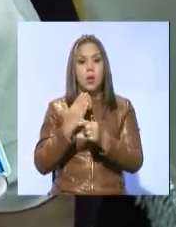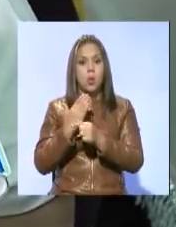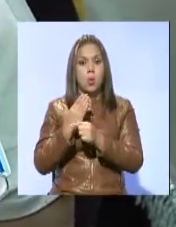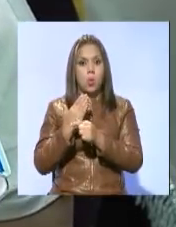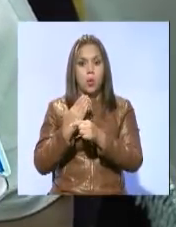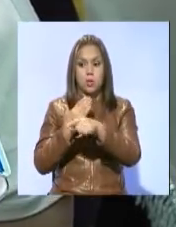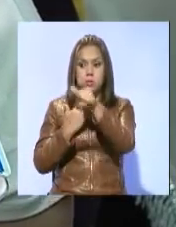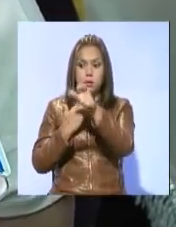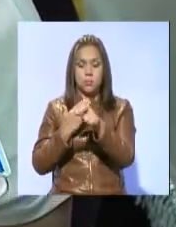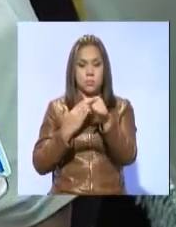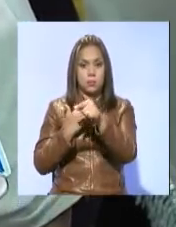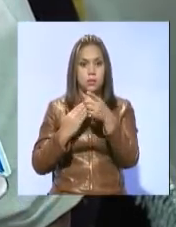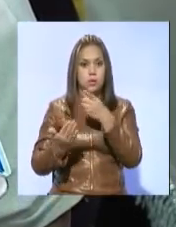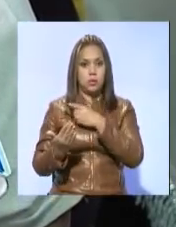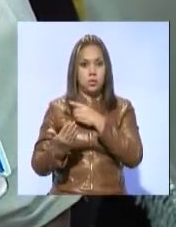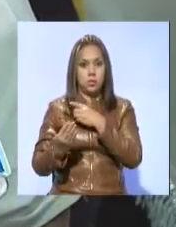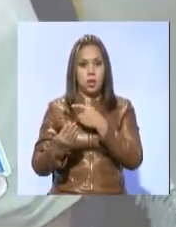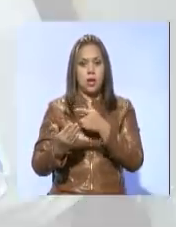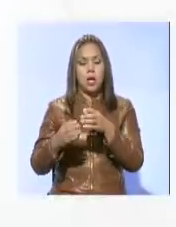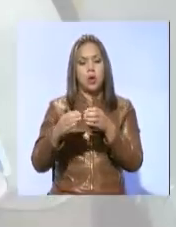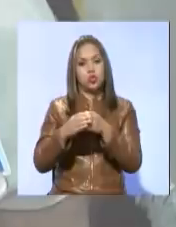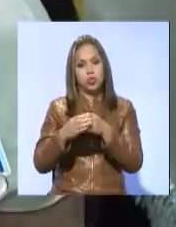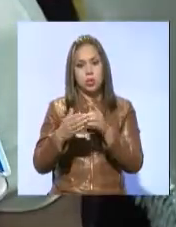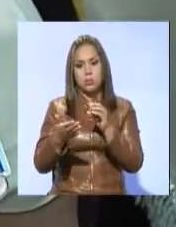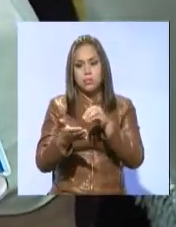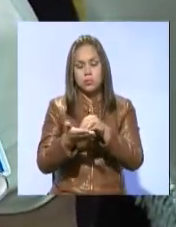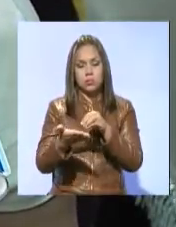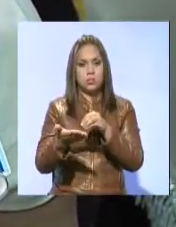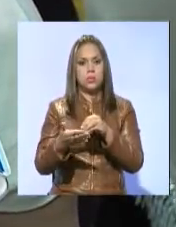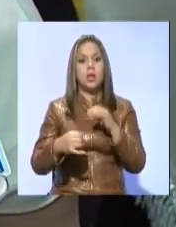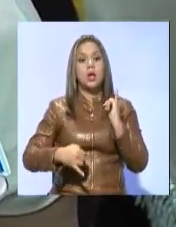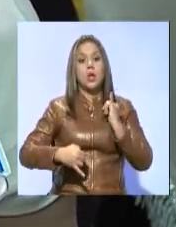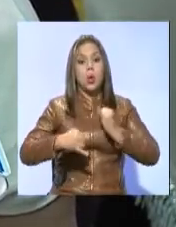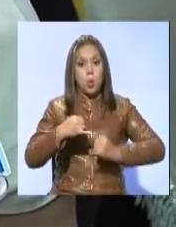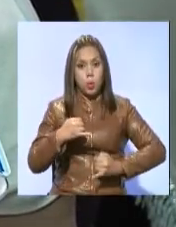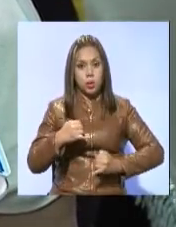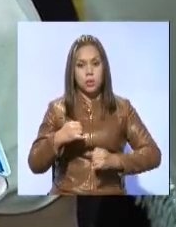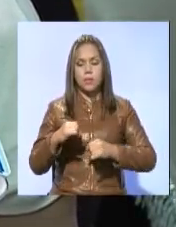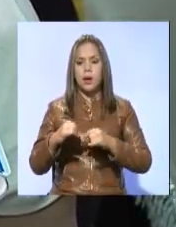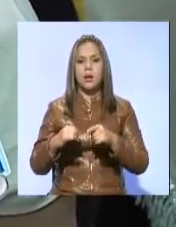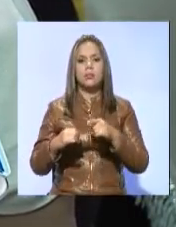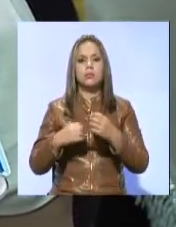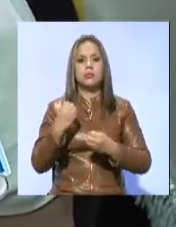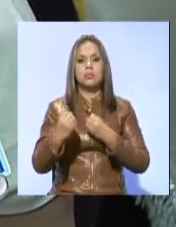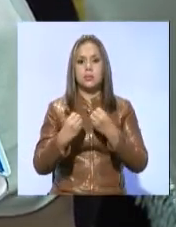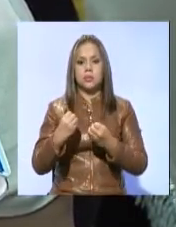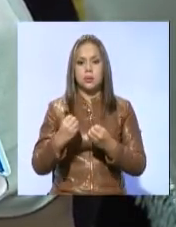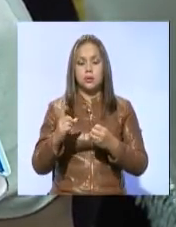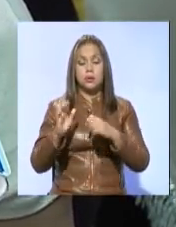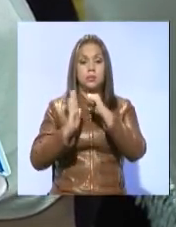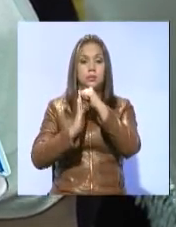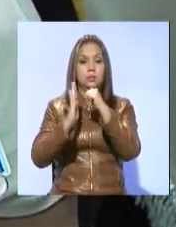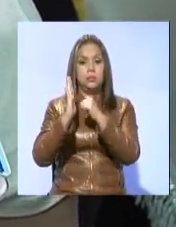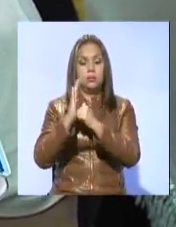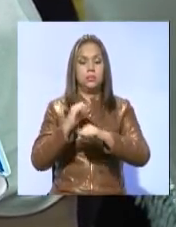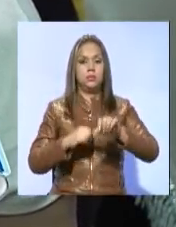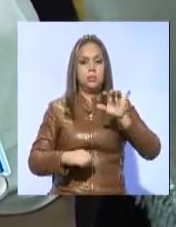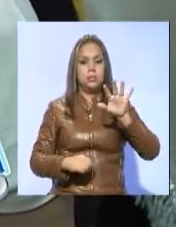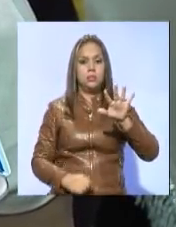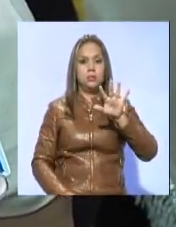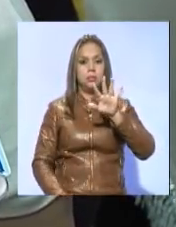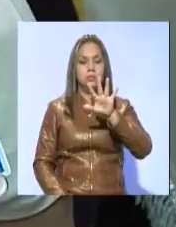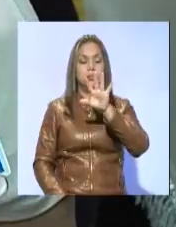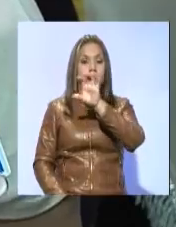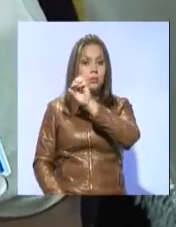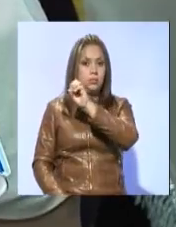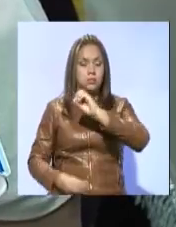de la persona natural y de la persona jurídica. Y por último, como medida cautelar, es las contempladas en el artículo 550,